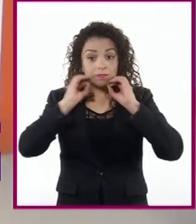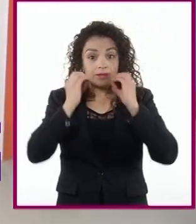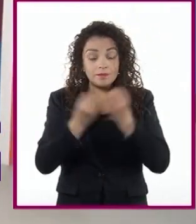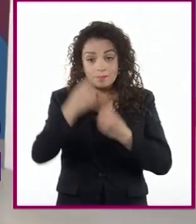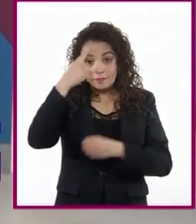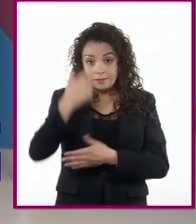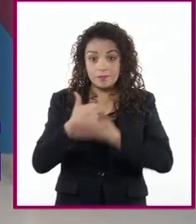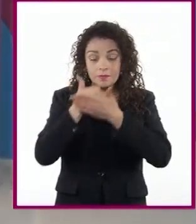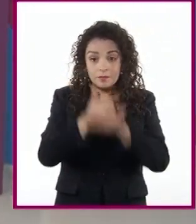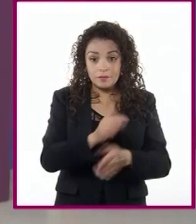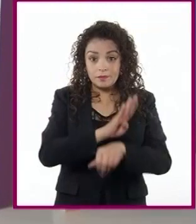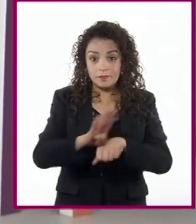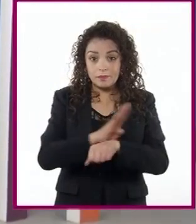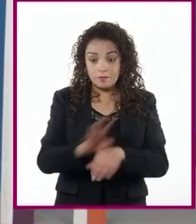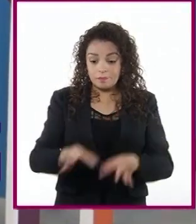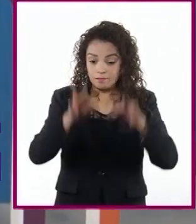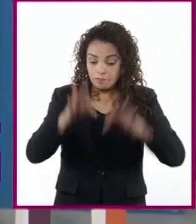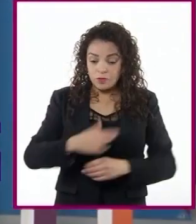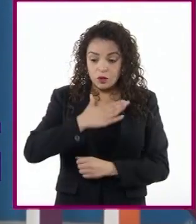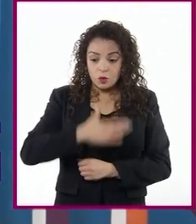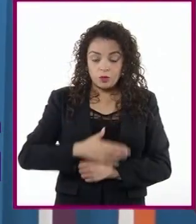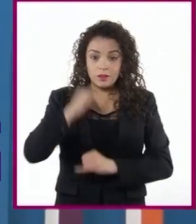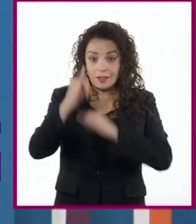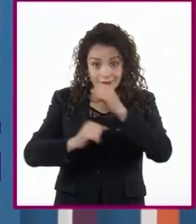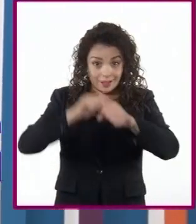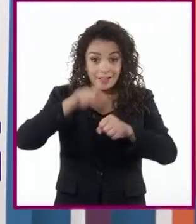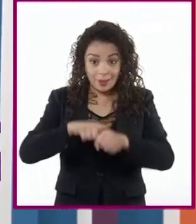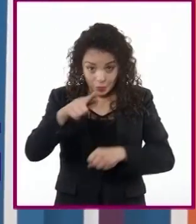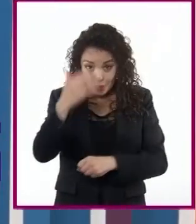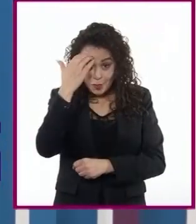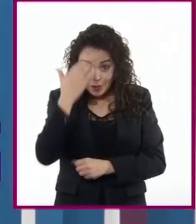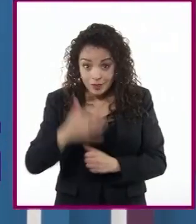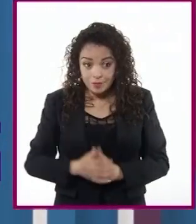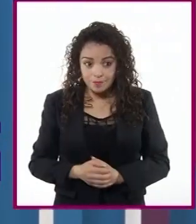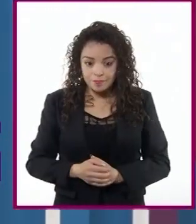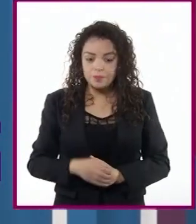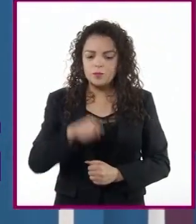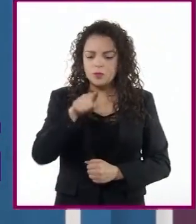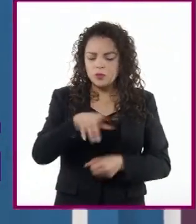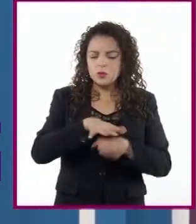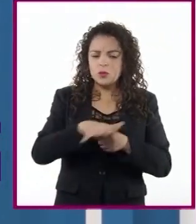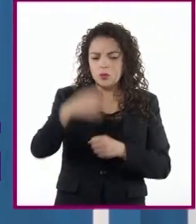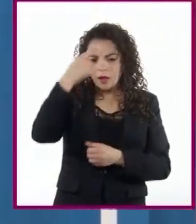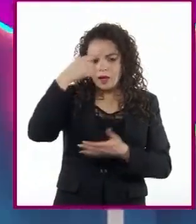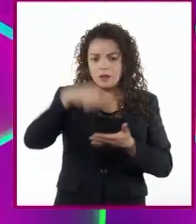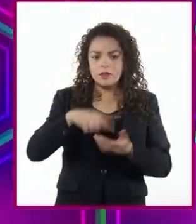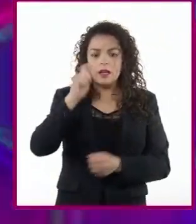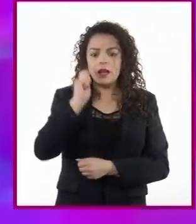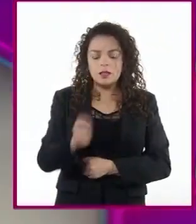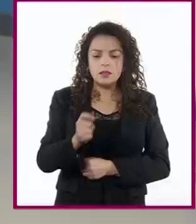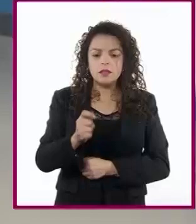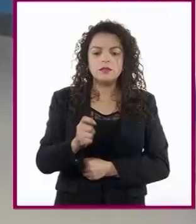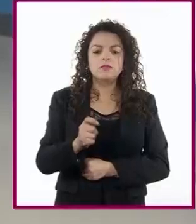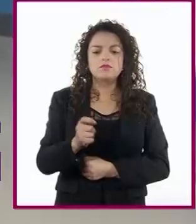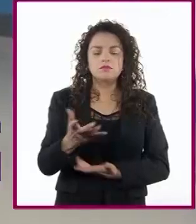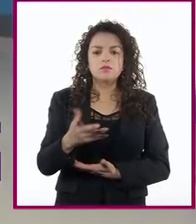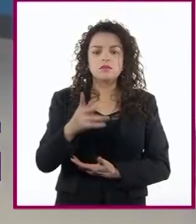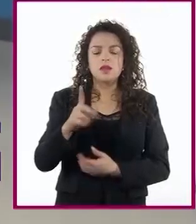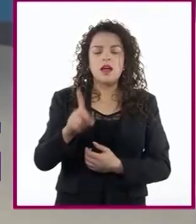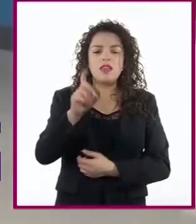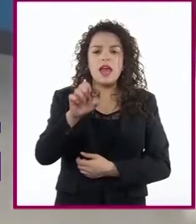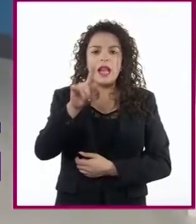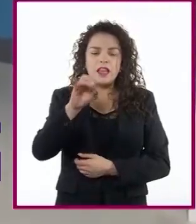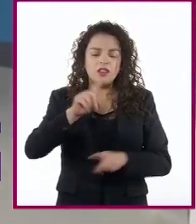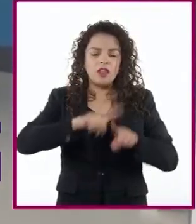nivel internacional? ¿Qué tipo de crímenes consideran que deberían llevarse a un tribunal internacional? La Corte